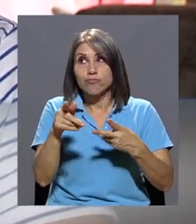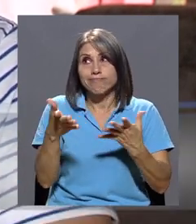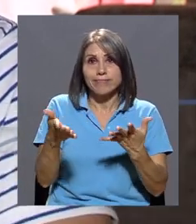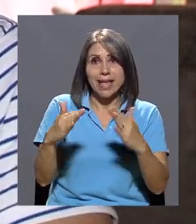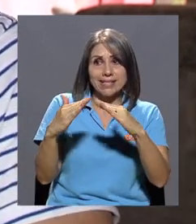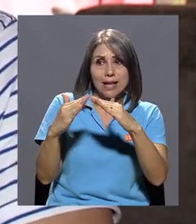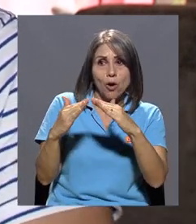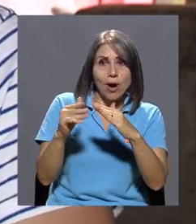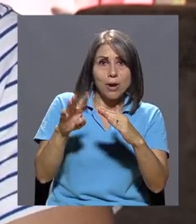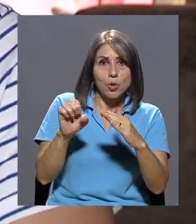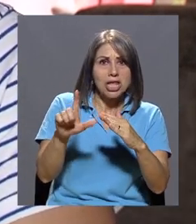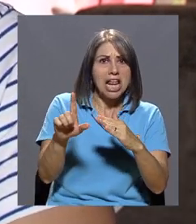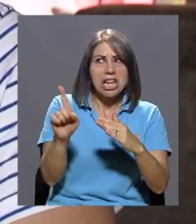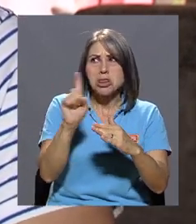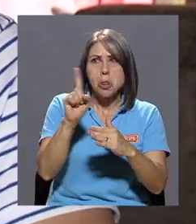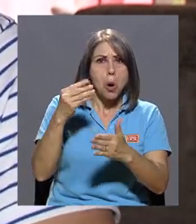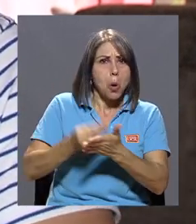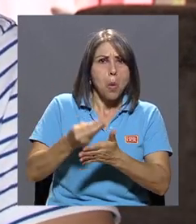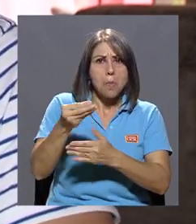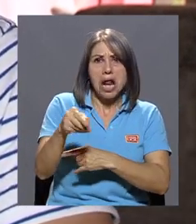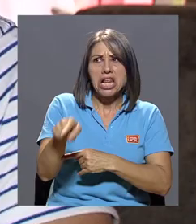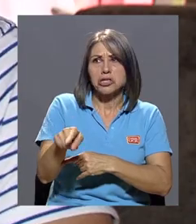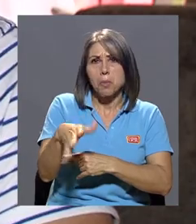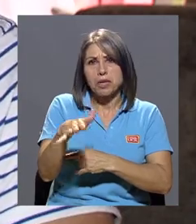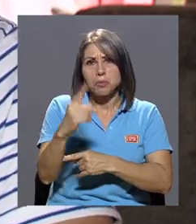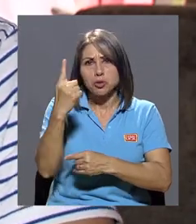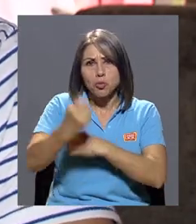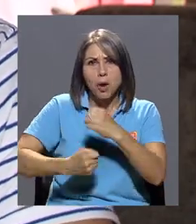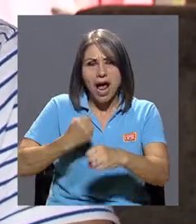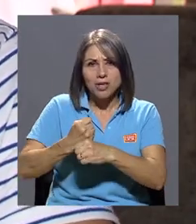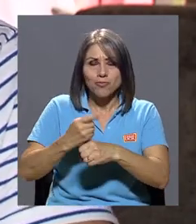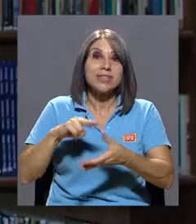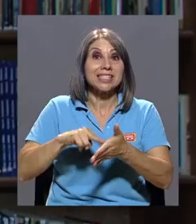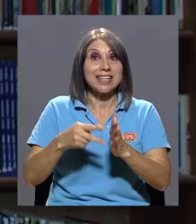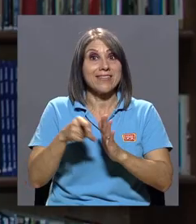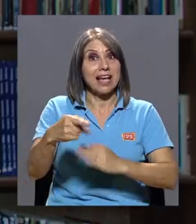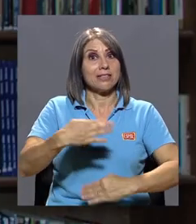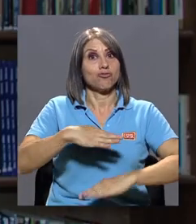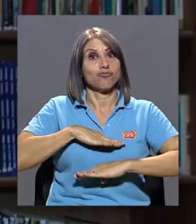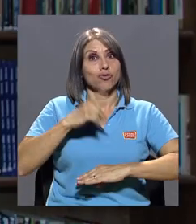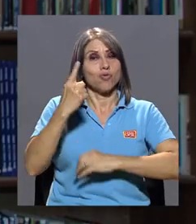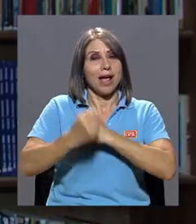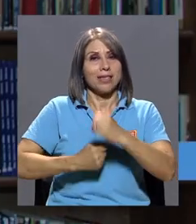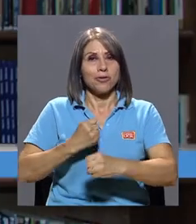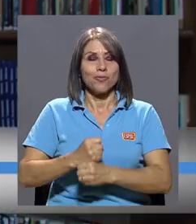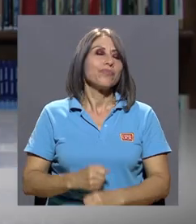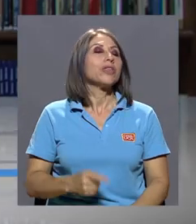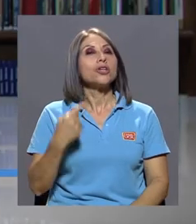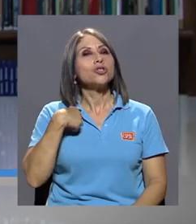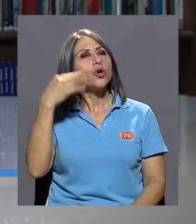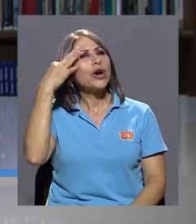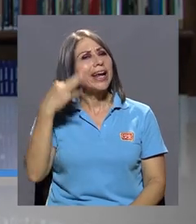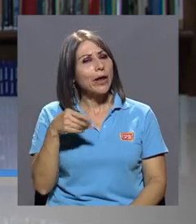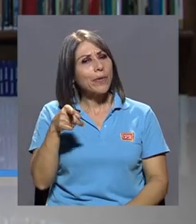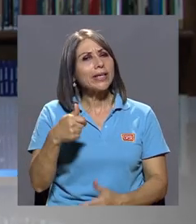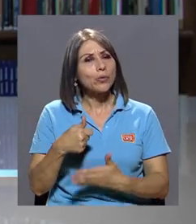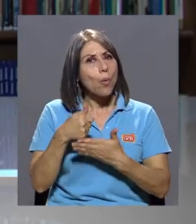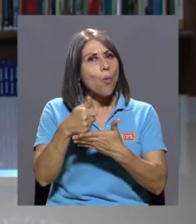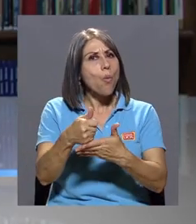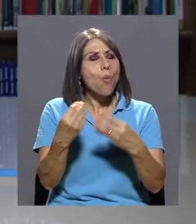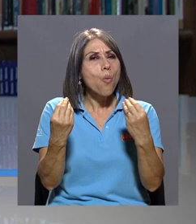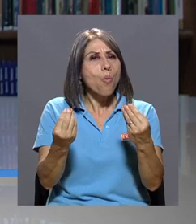no comprar estos productos alrededor de un año, ¿verdad? Entonces vamos a abastecer alrededor de un año. Creo yo que eso ha sido un aporte